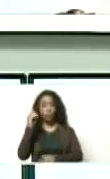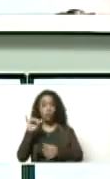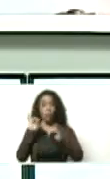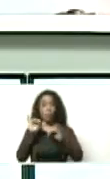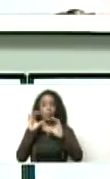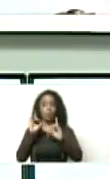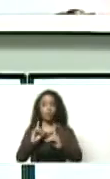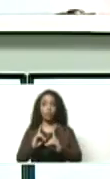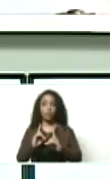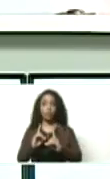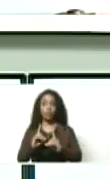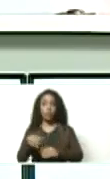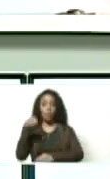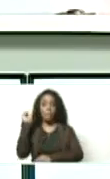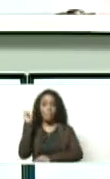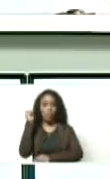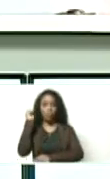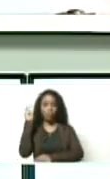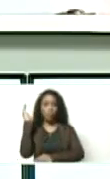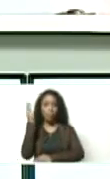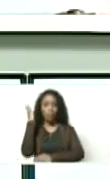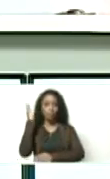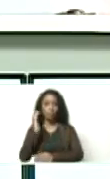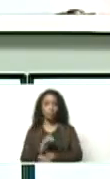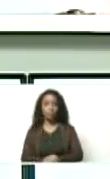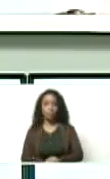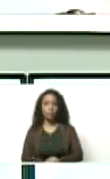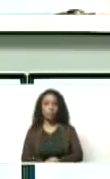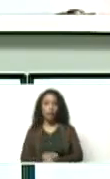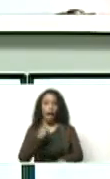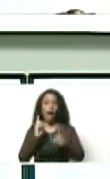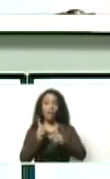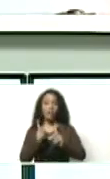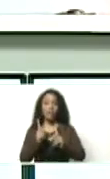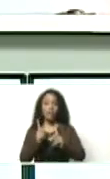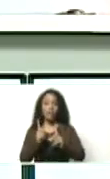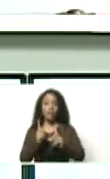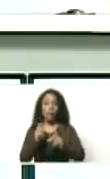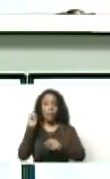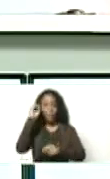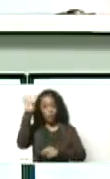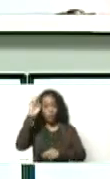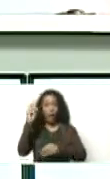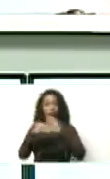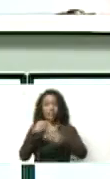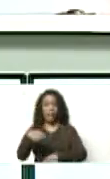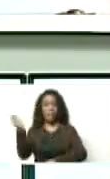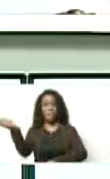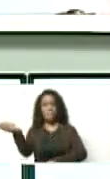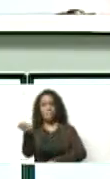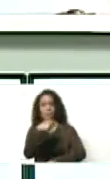autocrítica, y el látigo, ¿mm? A veces hay que, Mervin, agarrar el látigo y darse uno mismo.